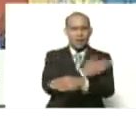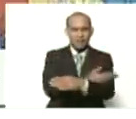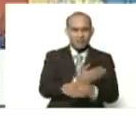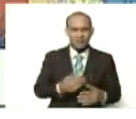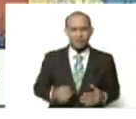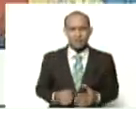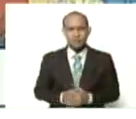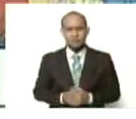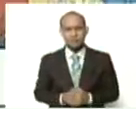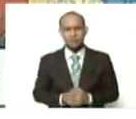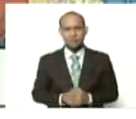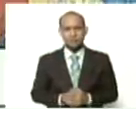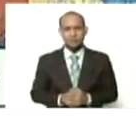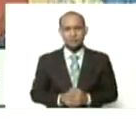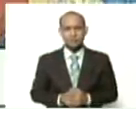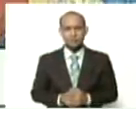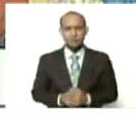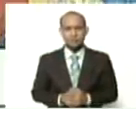Gibelli,